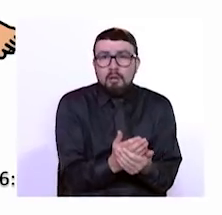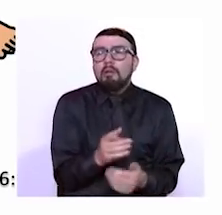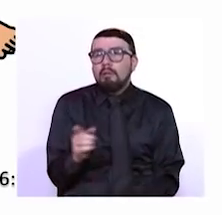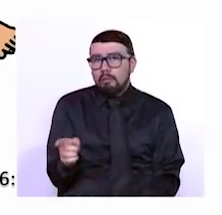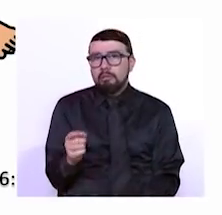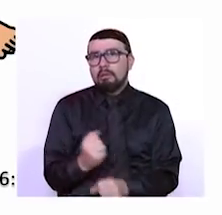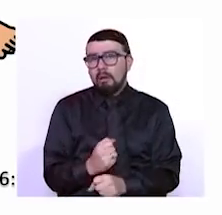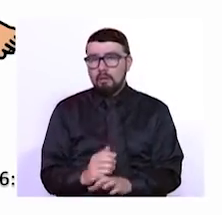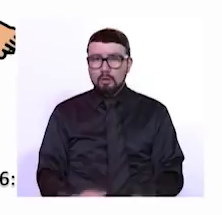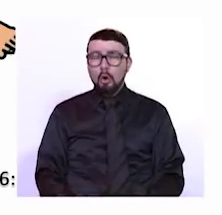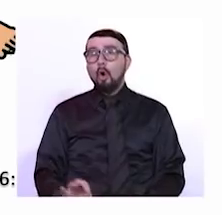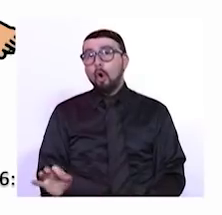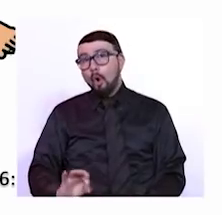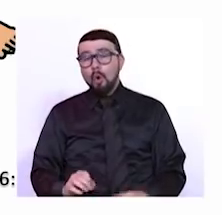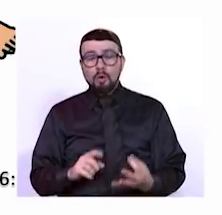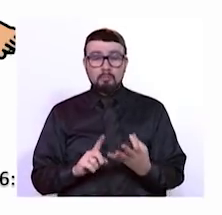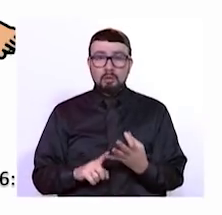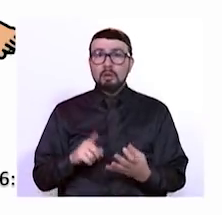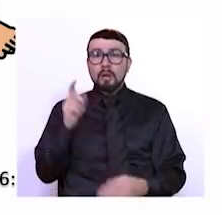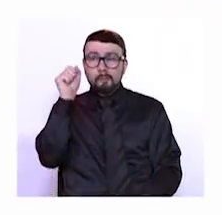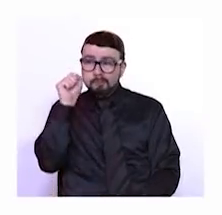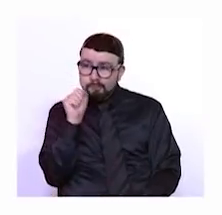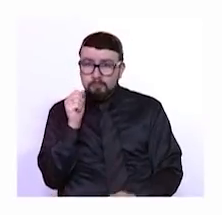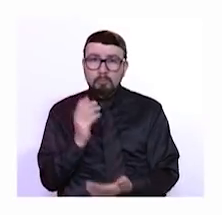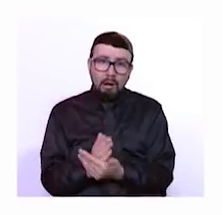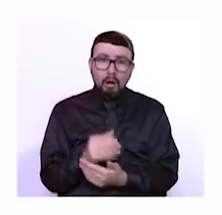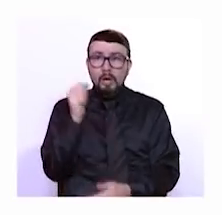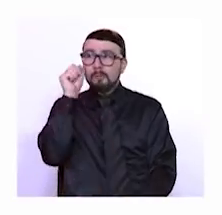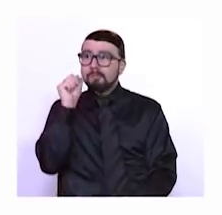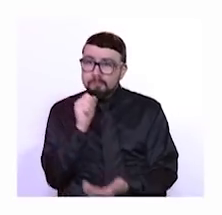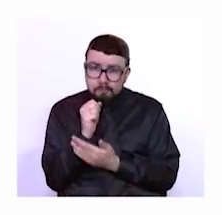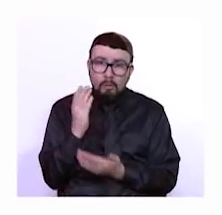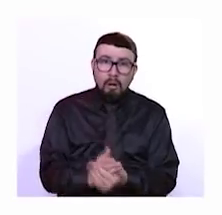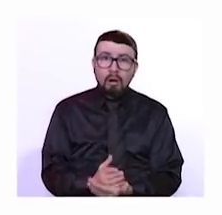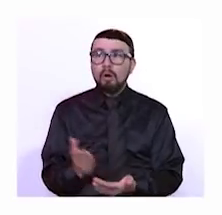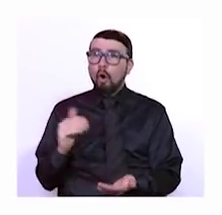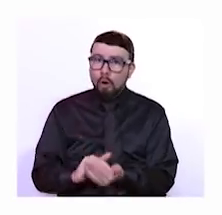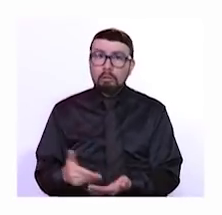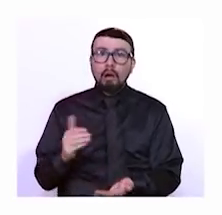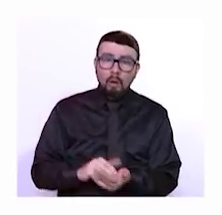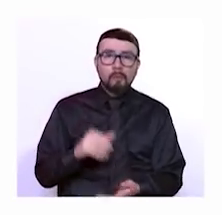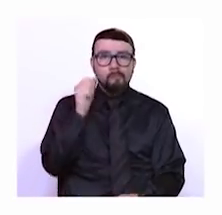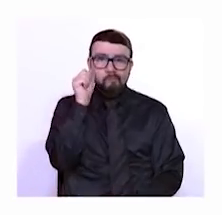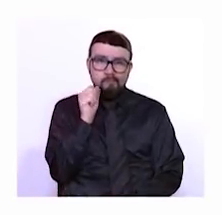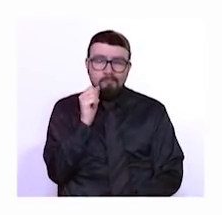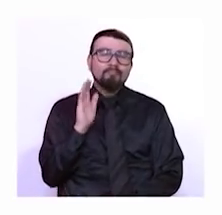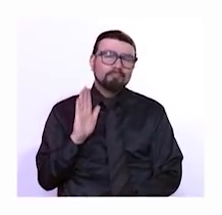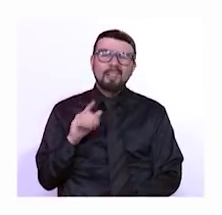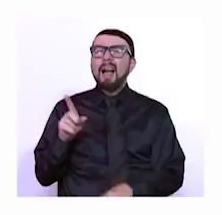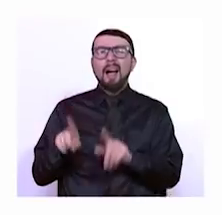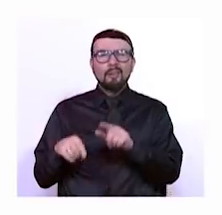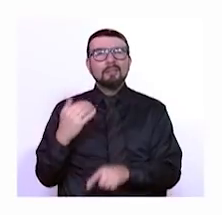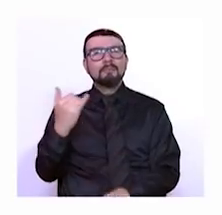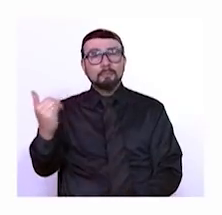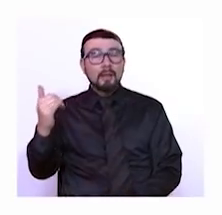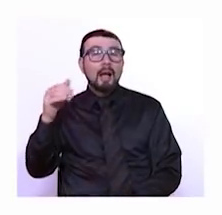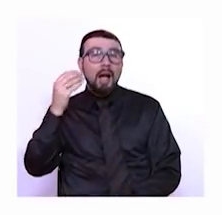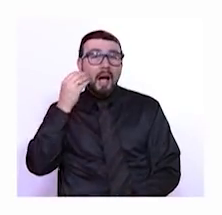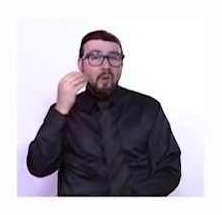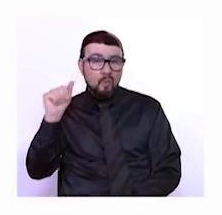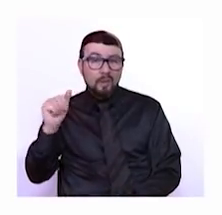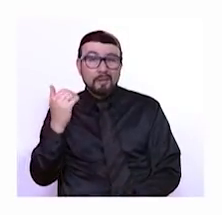en embarazo muy frecuentemente. Es muy común ver nuestras abuelas con estas grandes úlceras porque